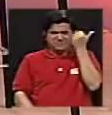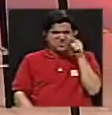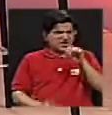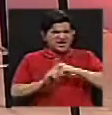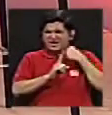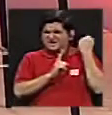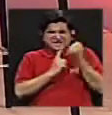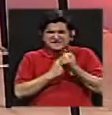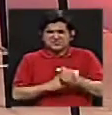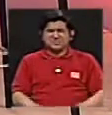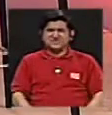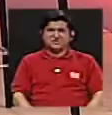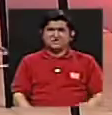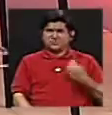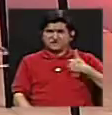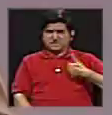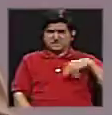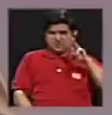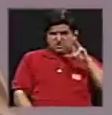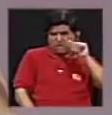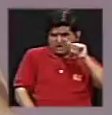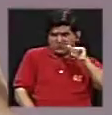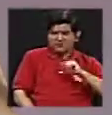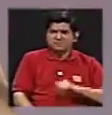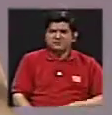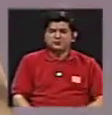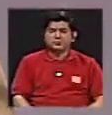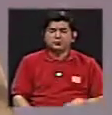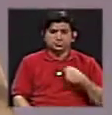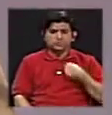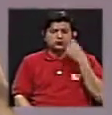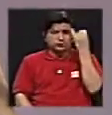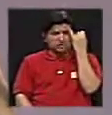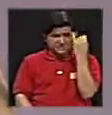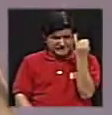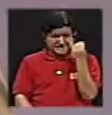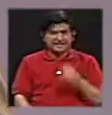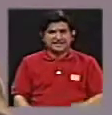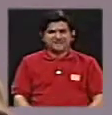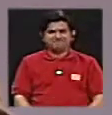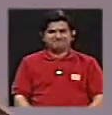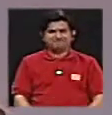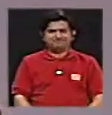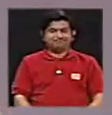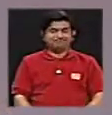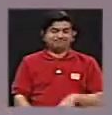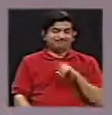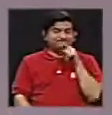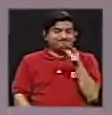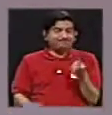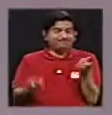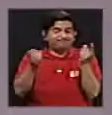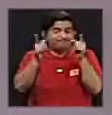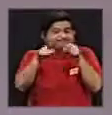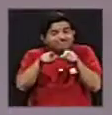eso, don Walter? Yo tengo la impresión de que se trata de